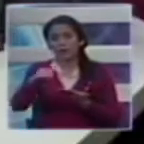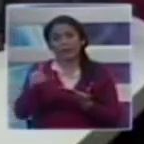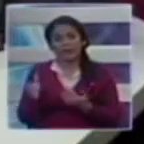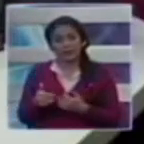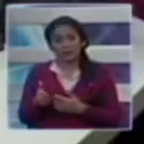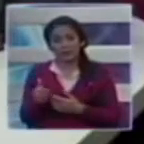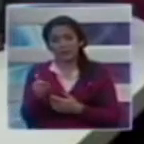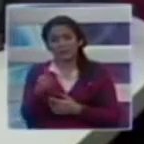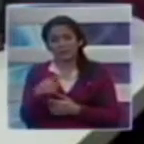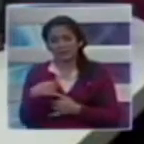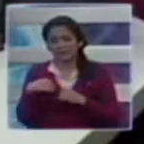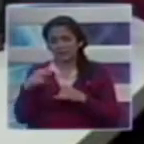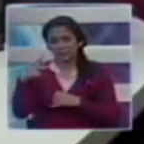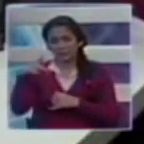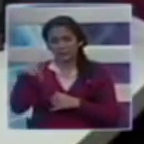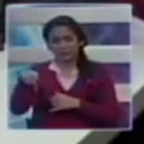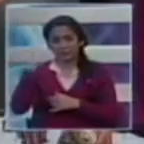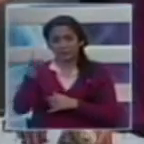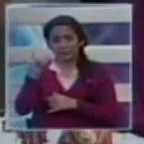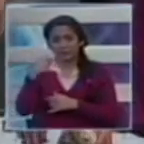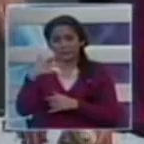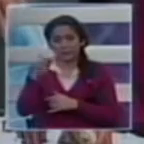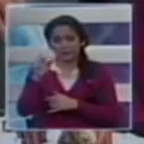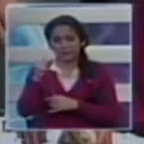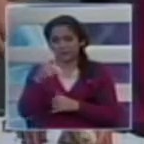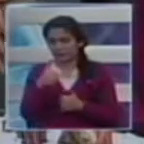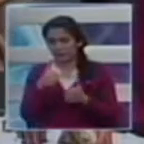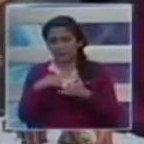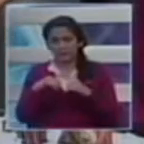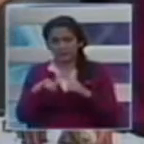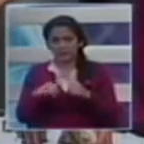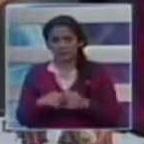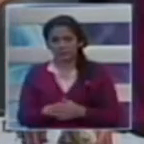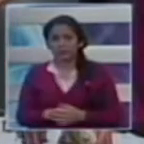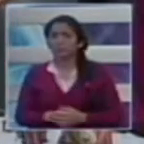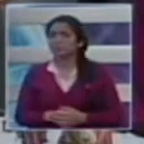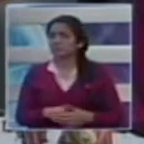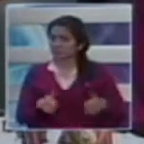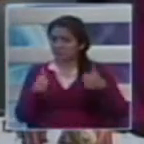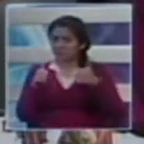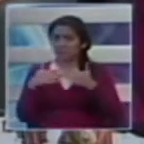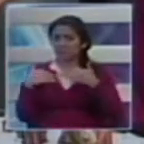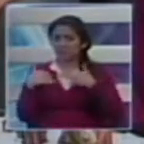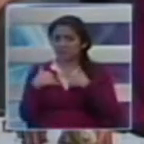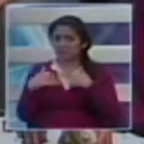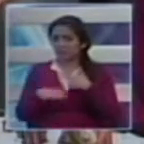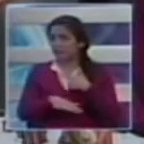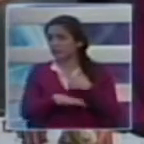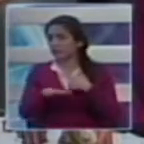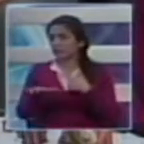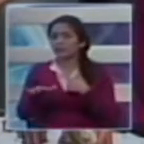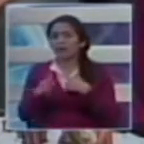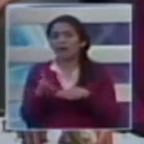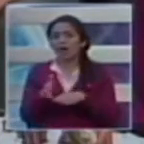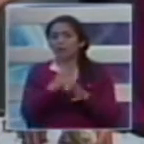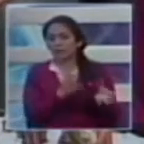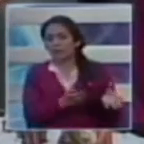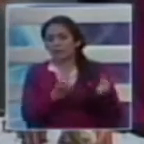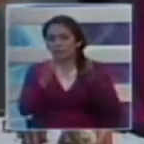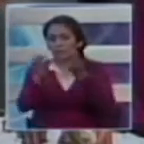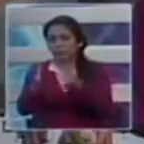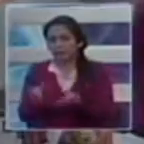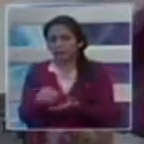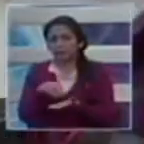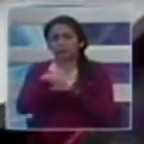los resultados que ustedes obtuvieron? Hemos tenido resultados muy interesantes. Los animales que llegaron al sistema fueron animales de apenas